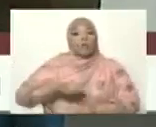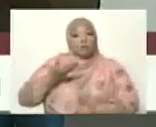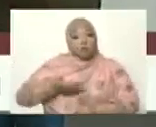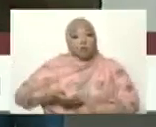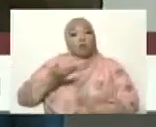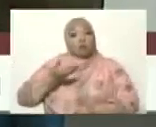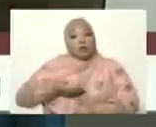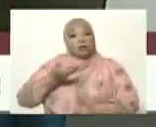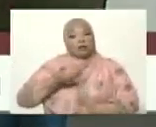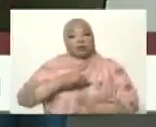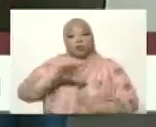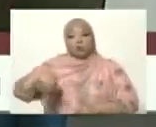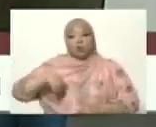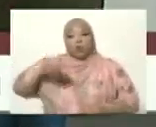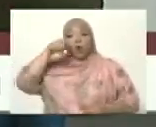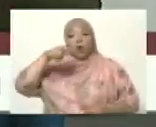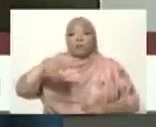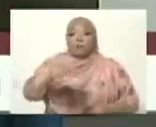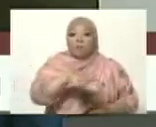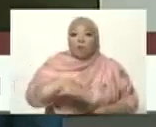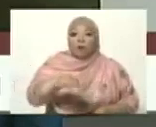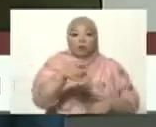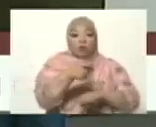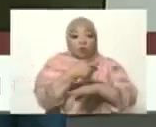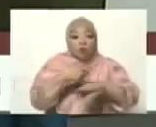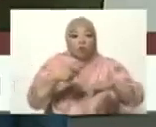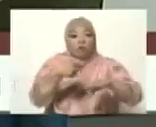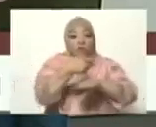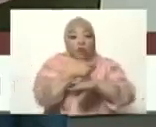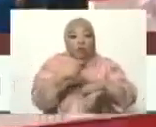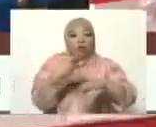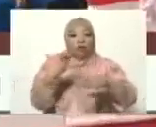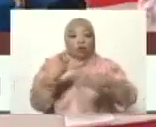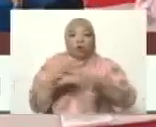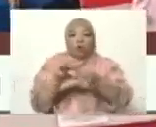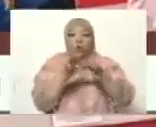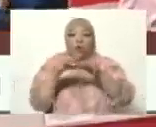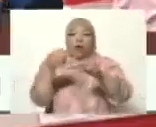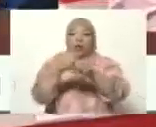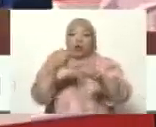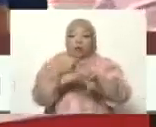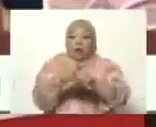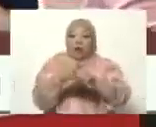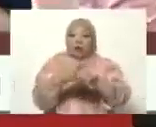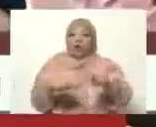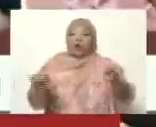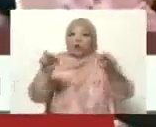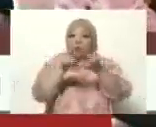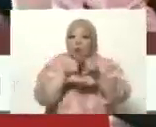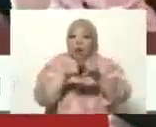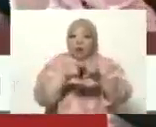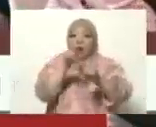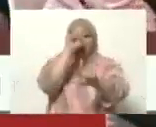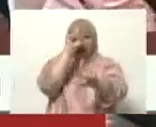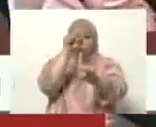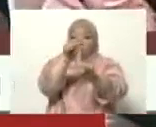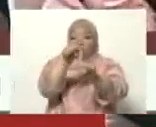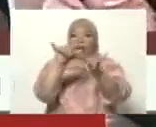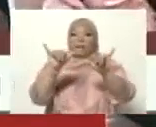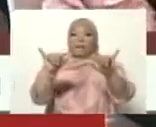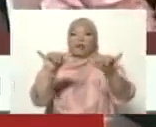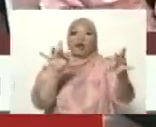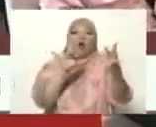que tanto el pueblo como todas las instancias de gobierno estamos alineados, en sintonía, en contacto